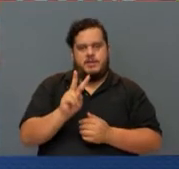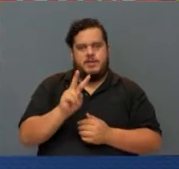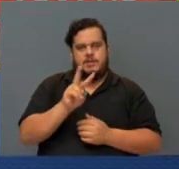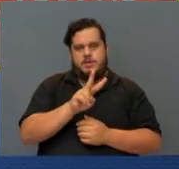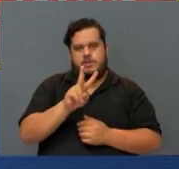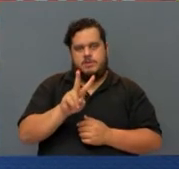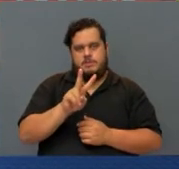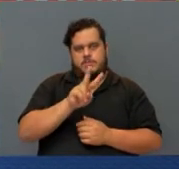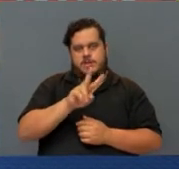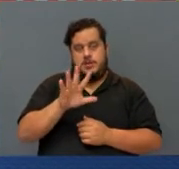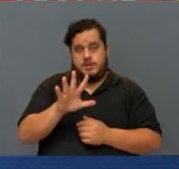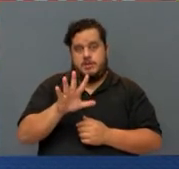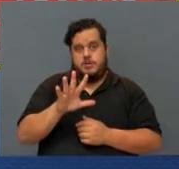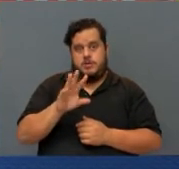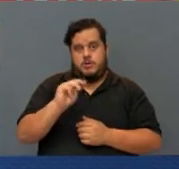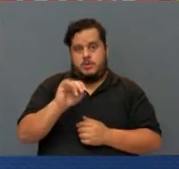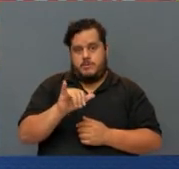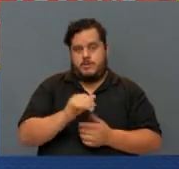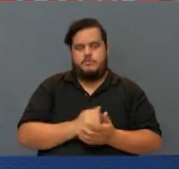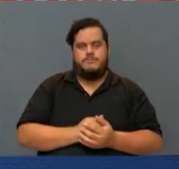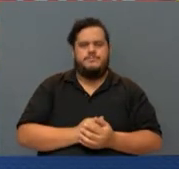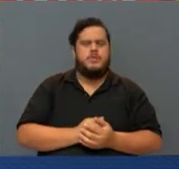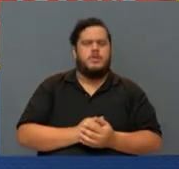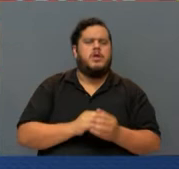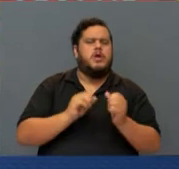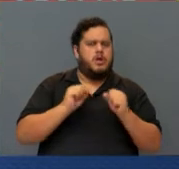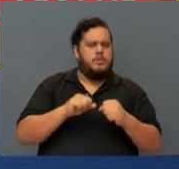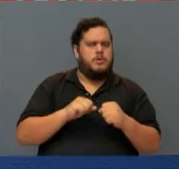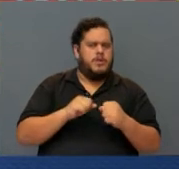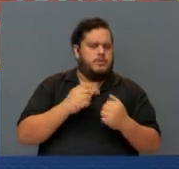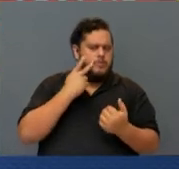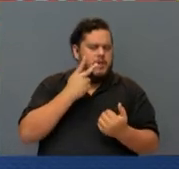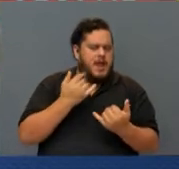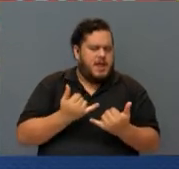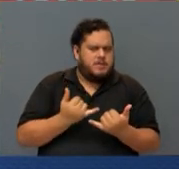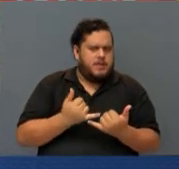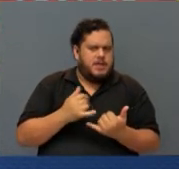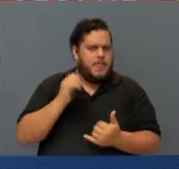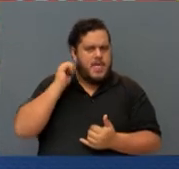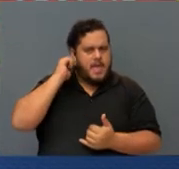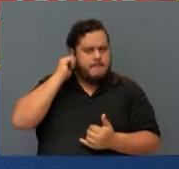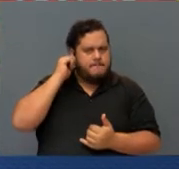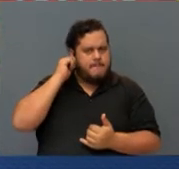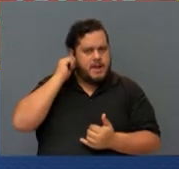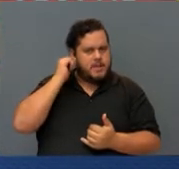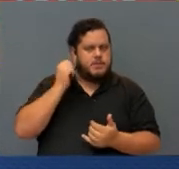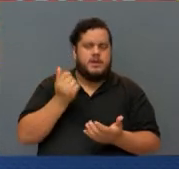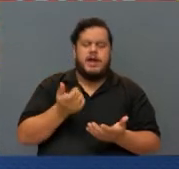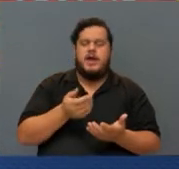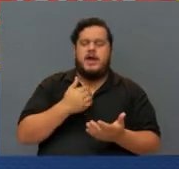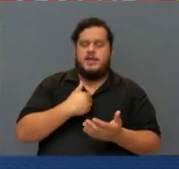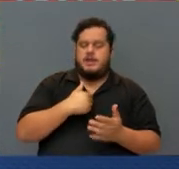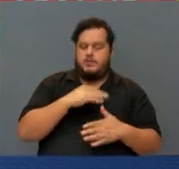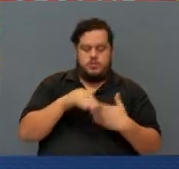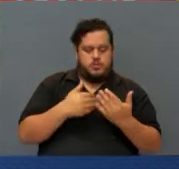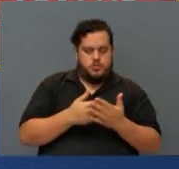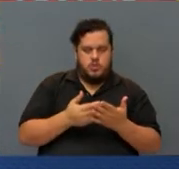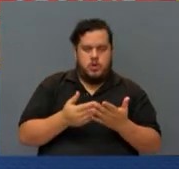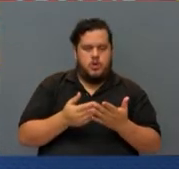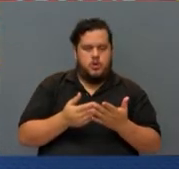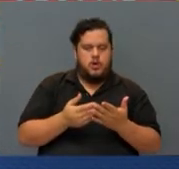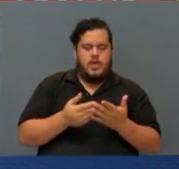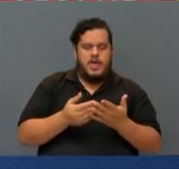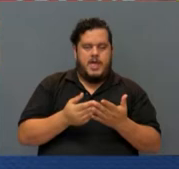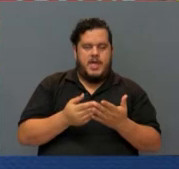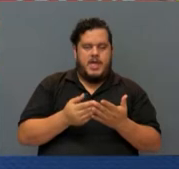sí sí podemos creo que ir a la actualidad maradona que ahí es donde tenemos todo el detalle ahora del hotel o de